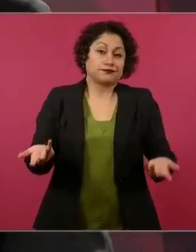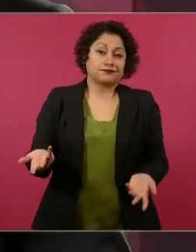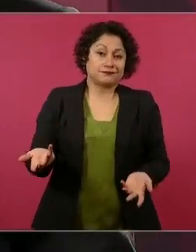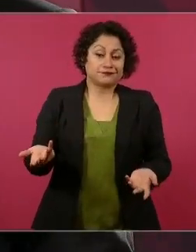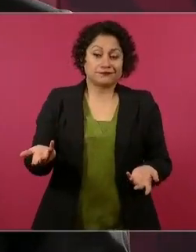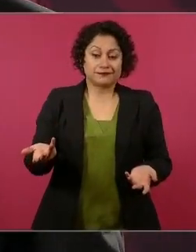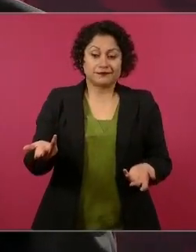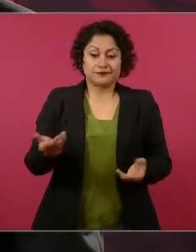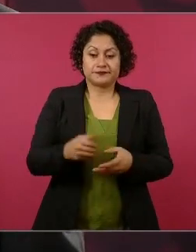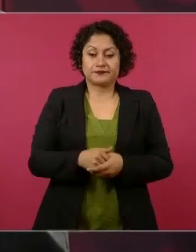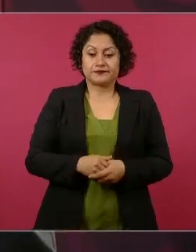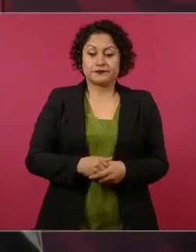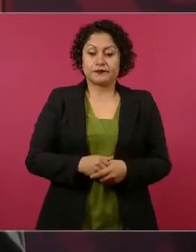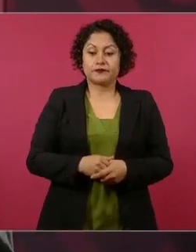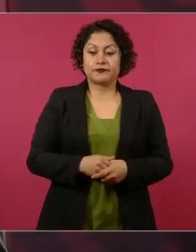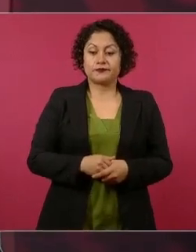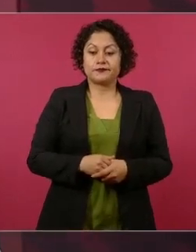tienen